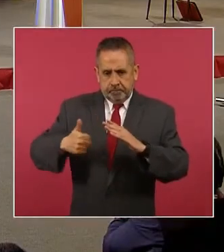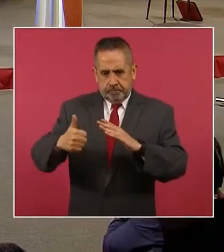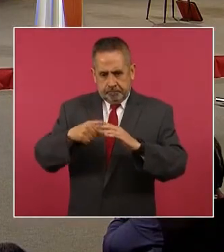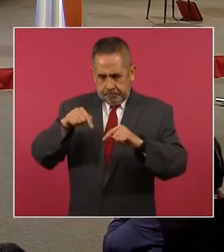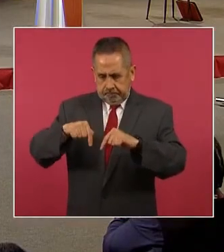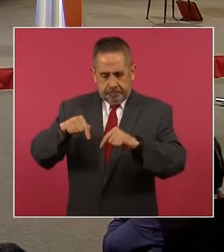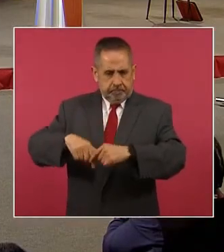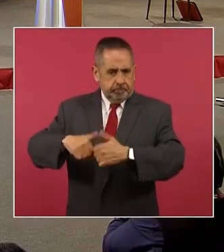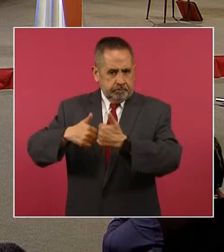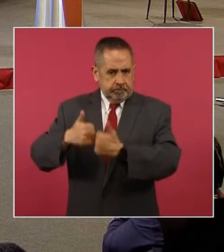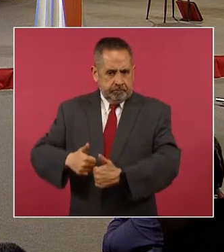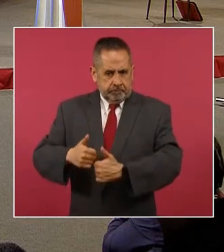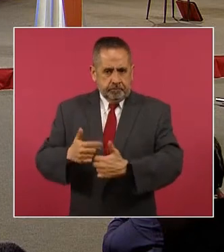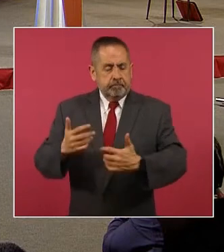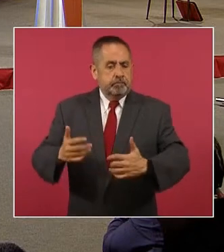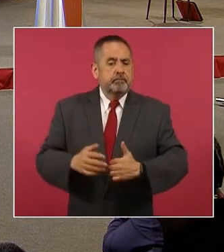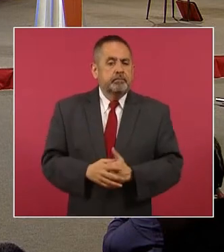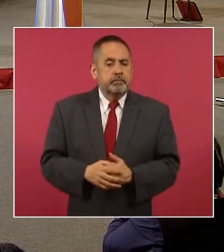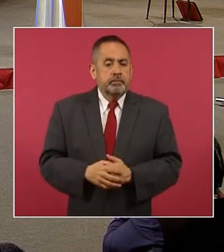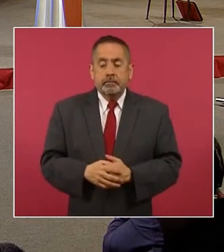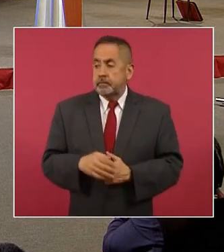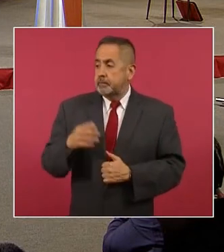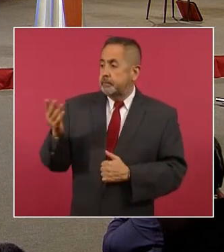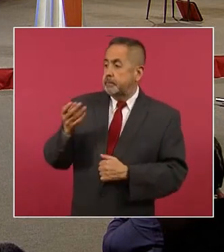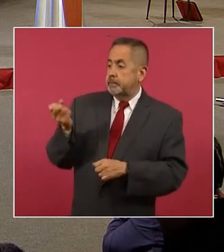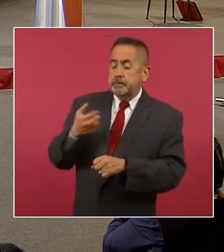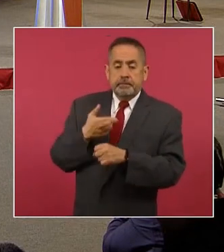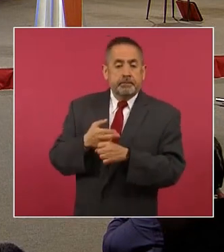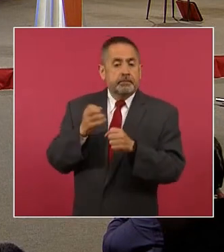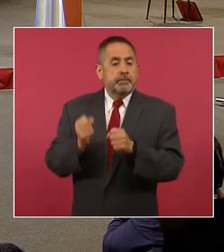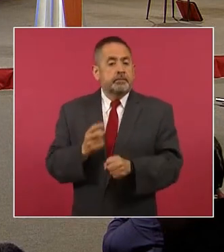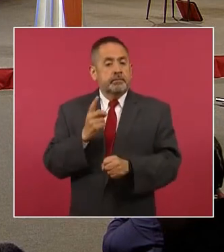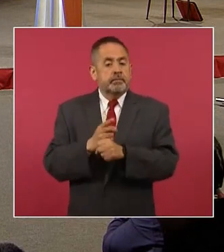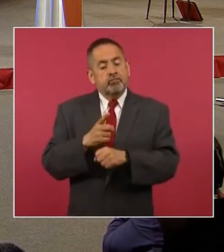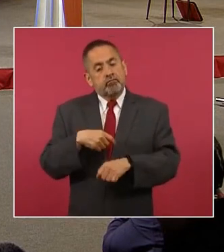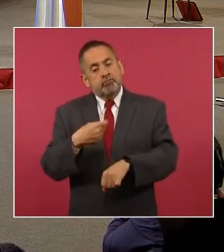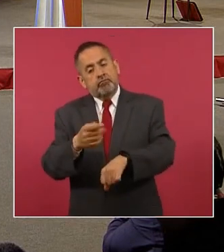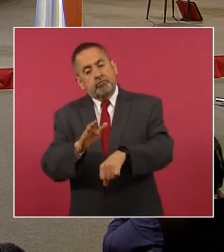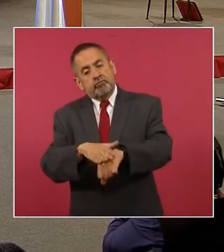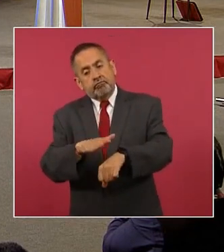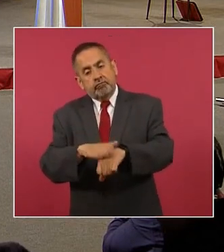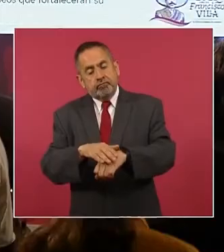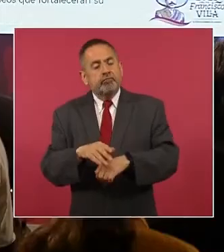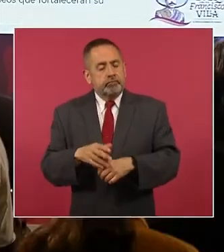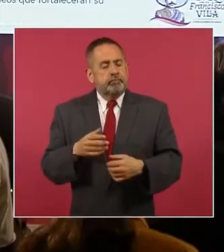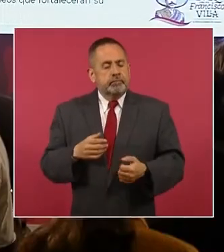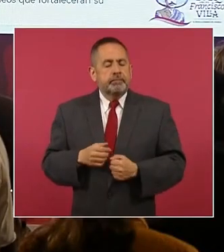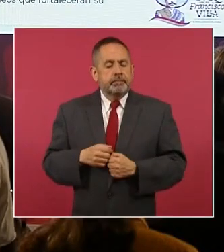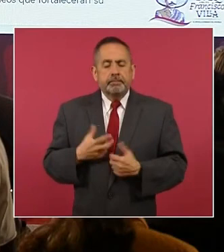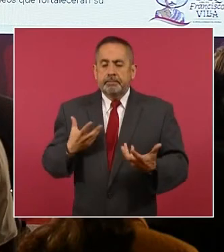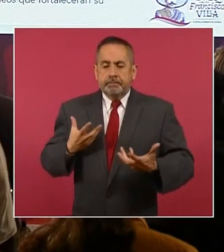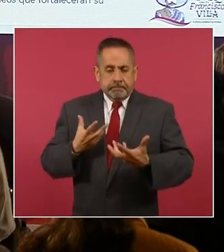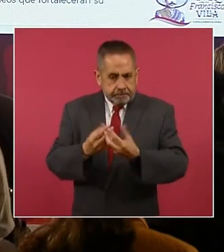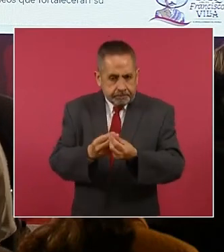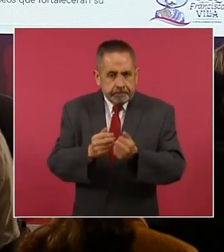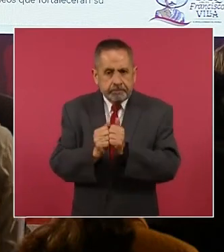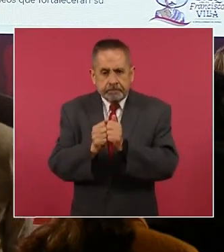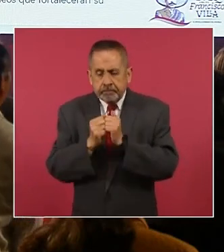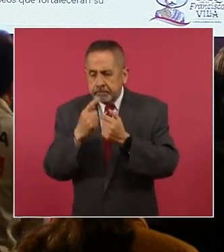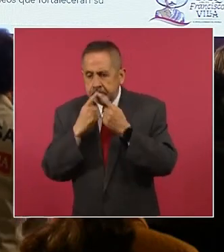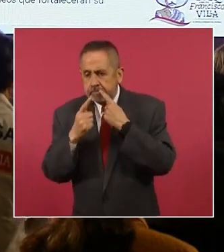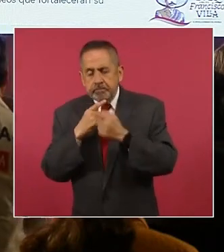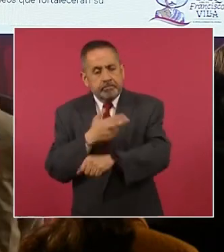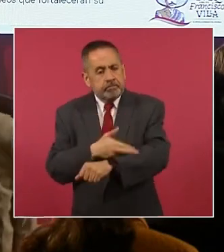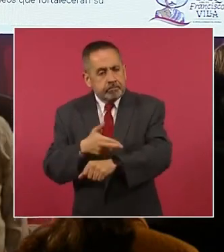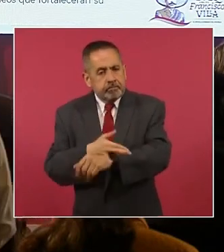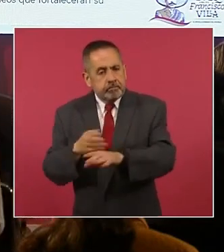del señor presidente, la Secretaría de Seguridad le dio un acompañamiento a la diligencia efectuada